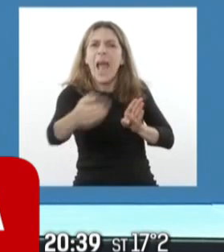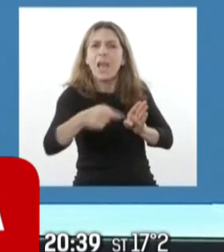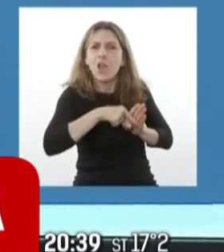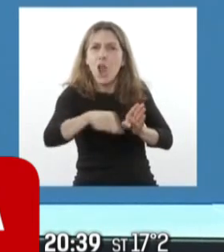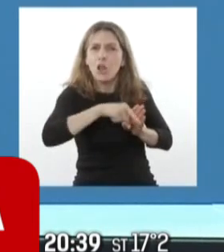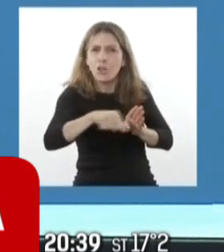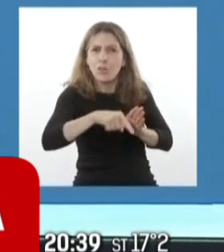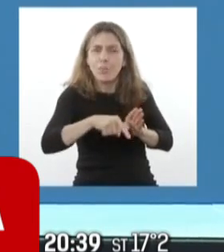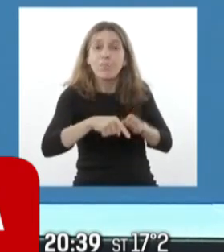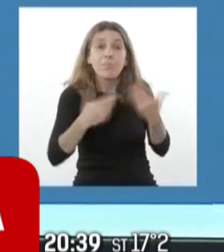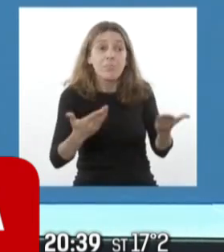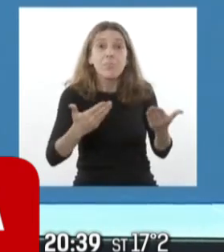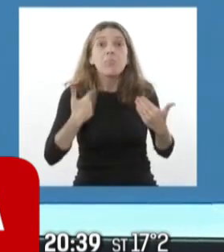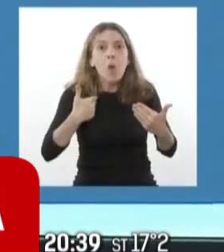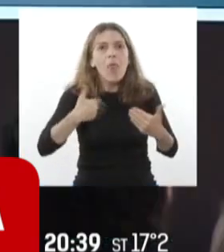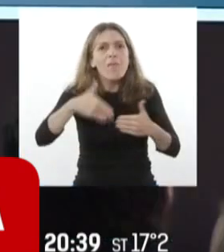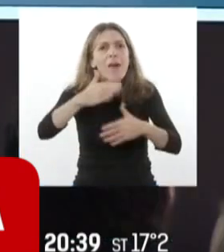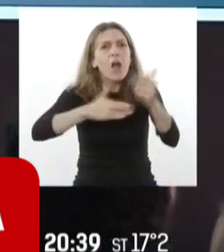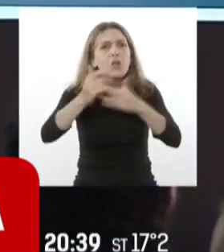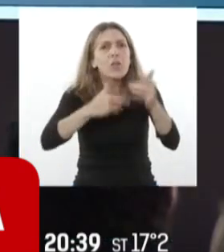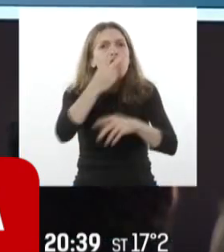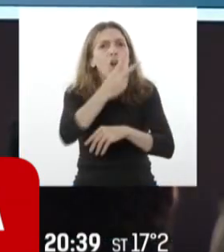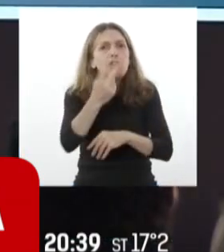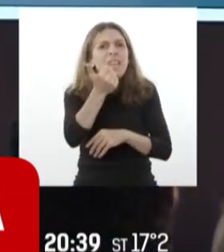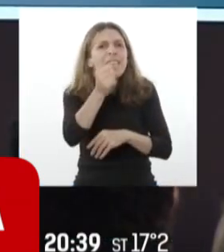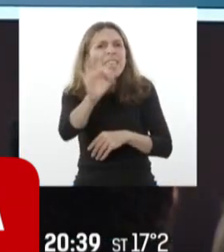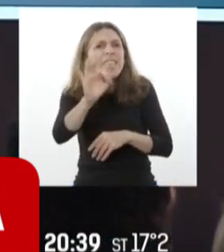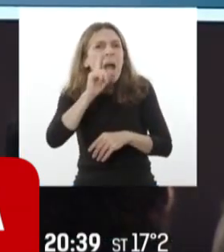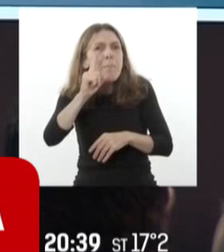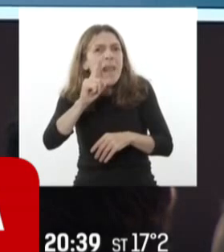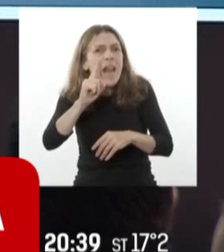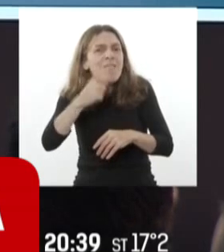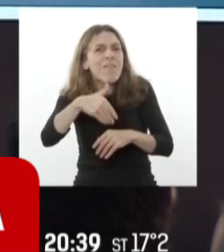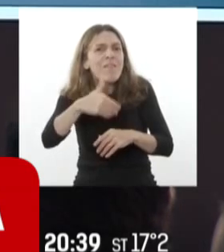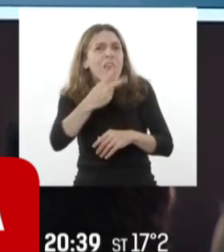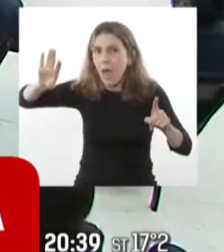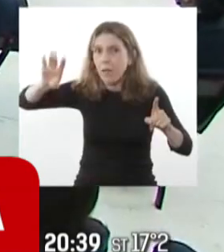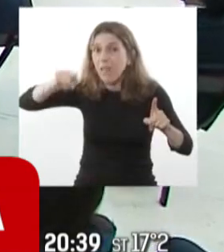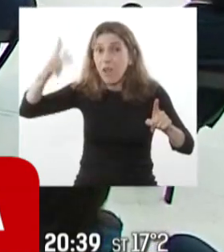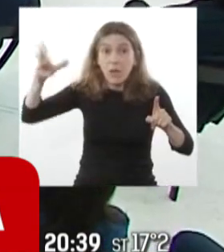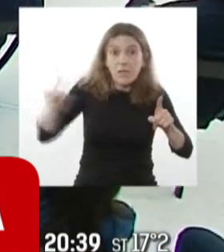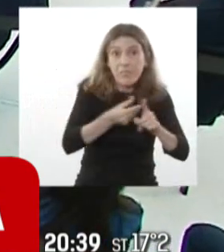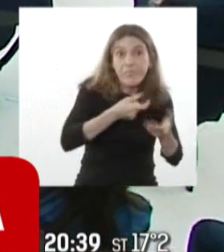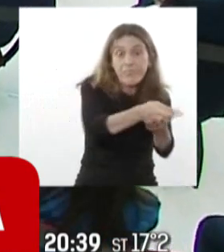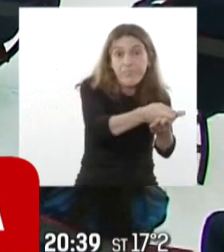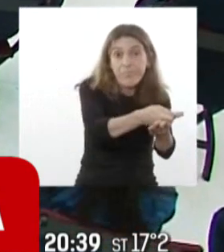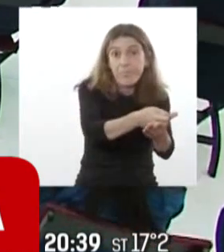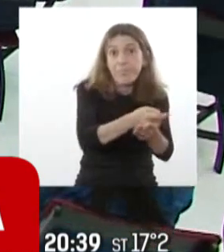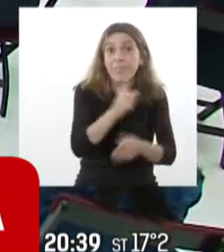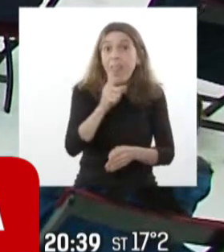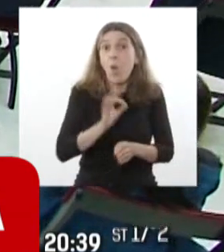Que nos permitirá construir 260.000 viviendas, más o menos, al cabo de 3 años. Piensen